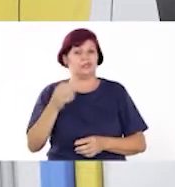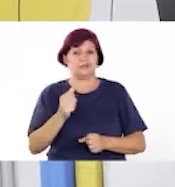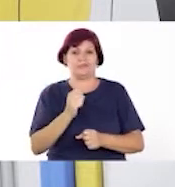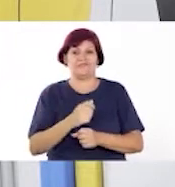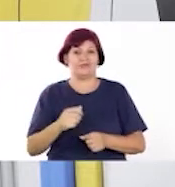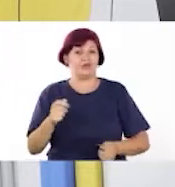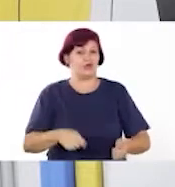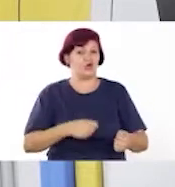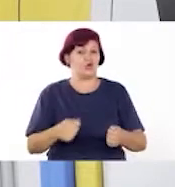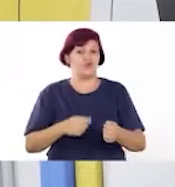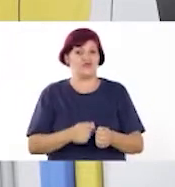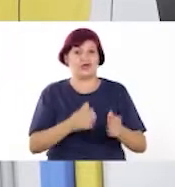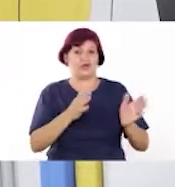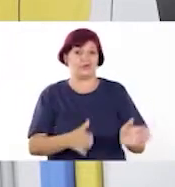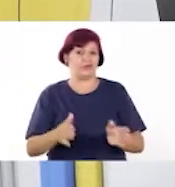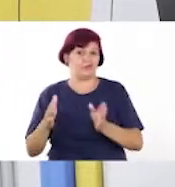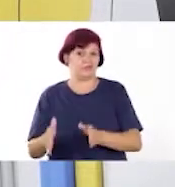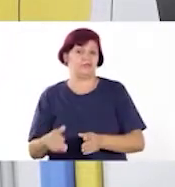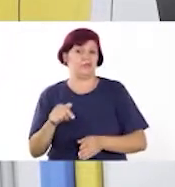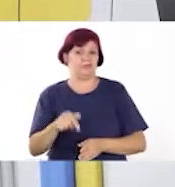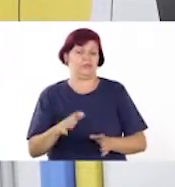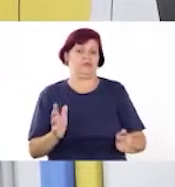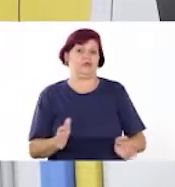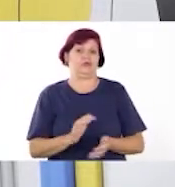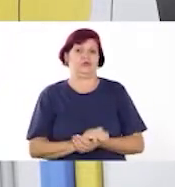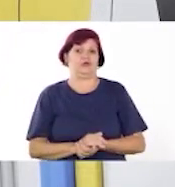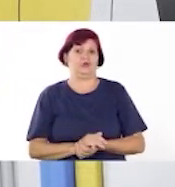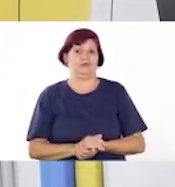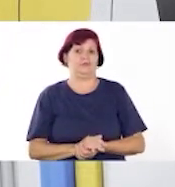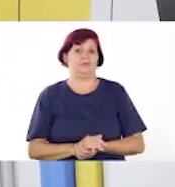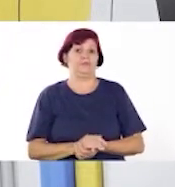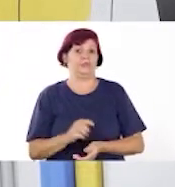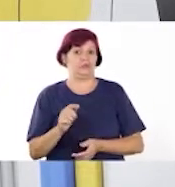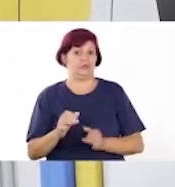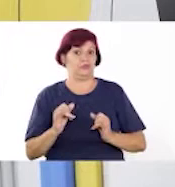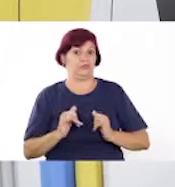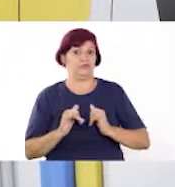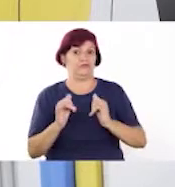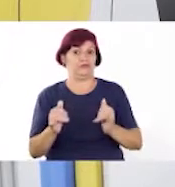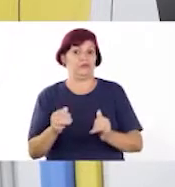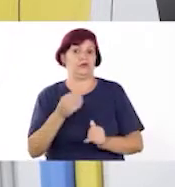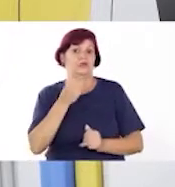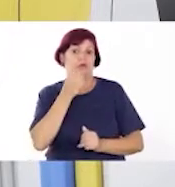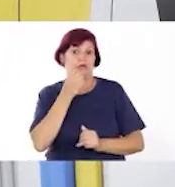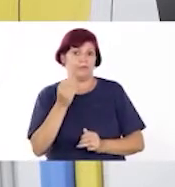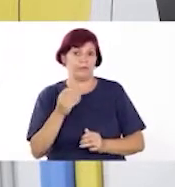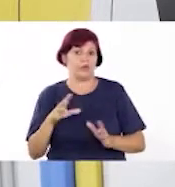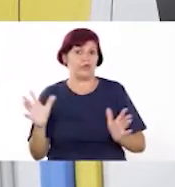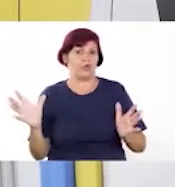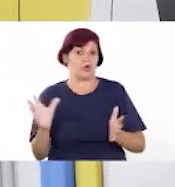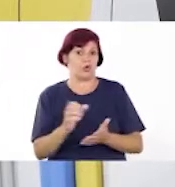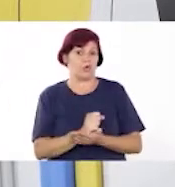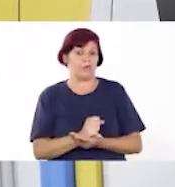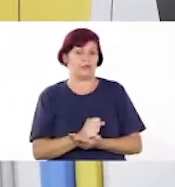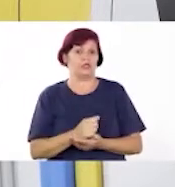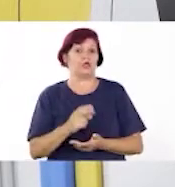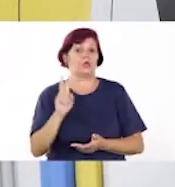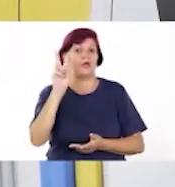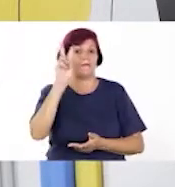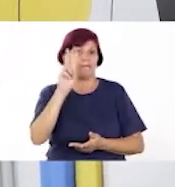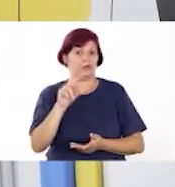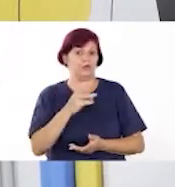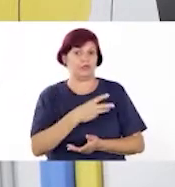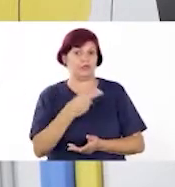actividad significativa en la etapa precedente. Con estas informaciones podrán ustedes completar